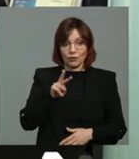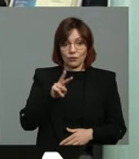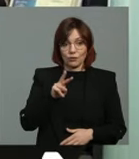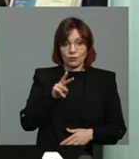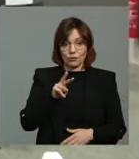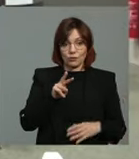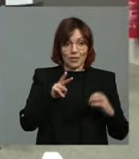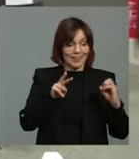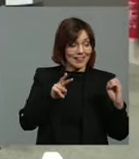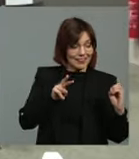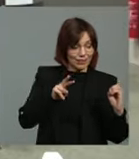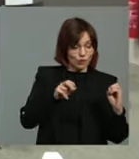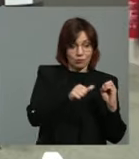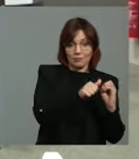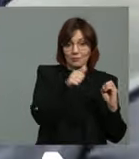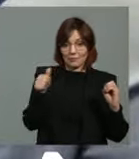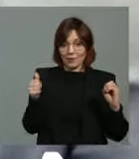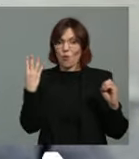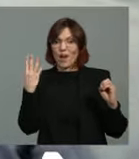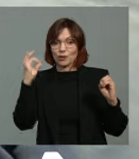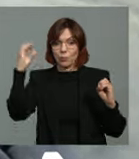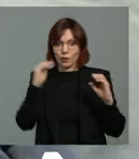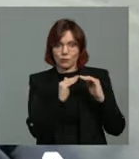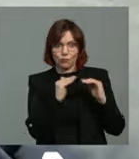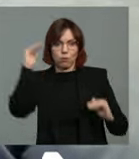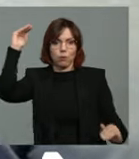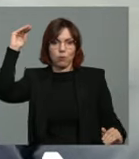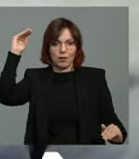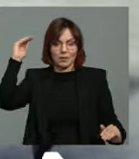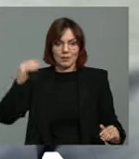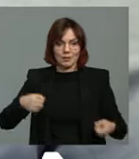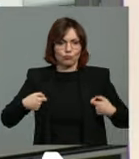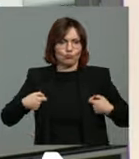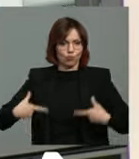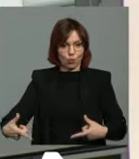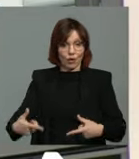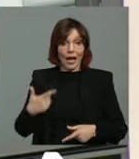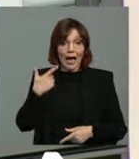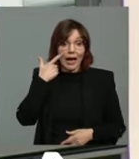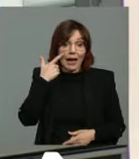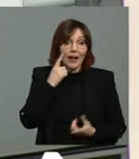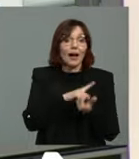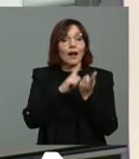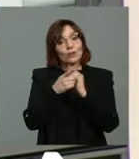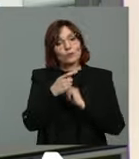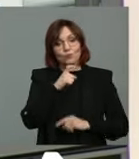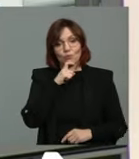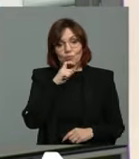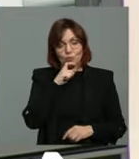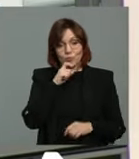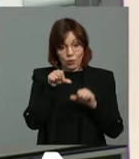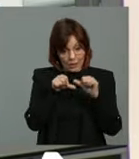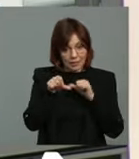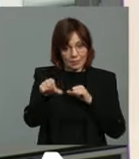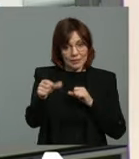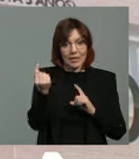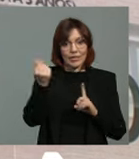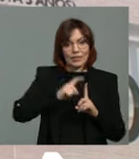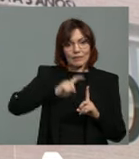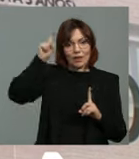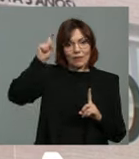4% nos podemos imaginar que el impacto en el bolsillo ha sido cuantioso vamos a ver ahora también un poco en base a qué pasa con la inflación qué